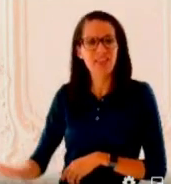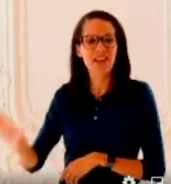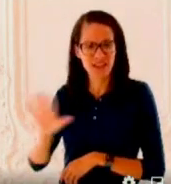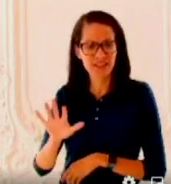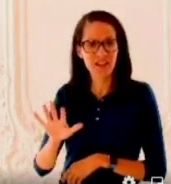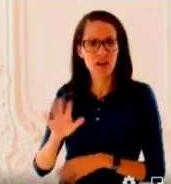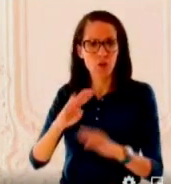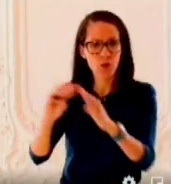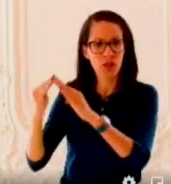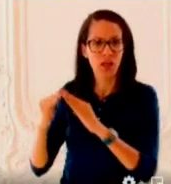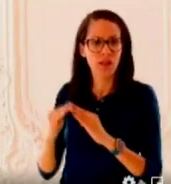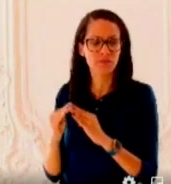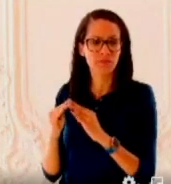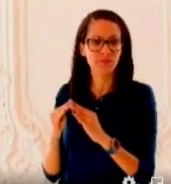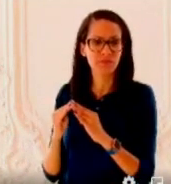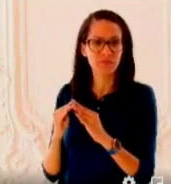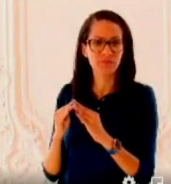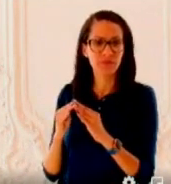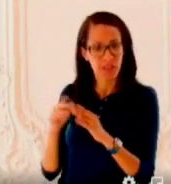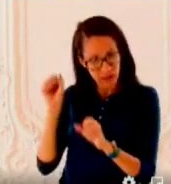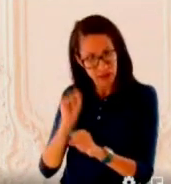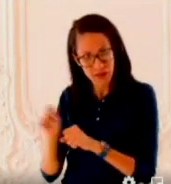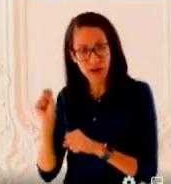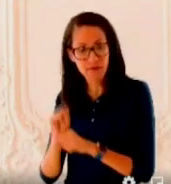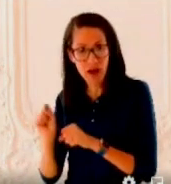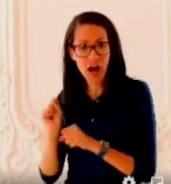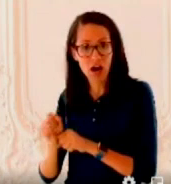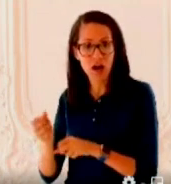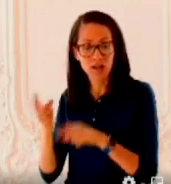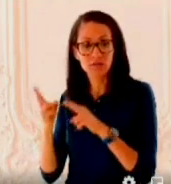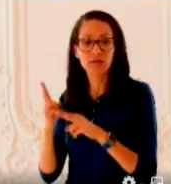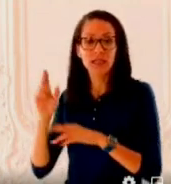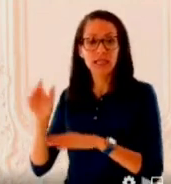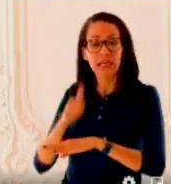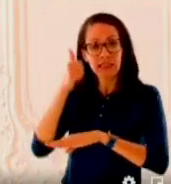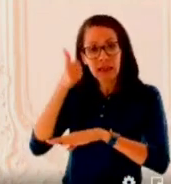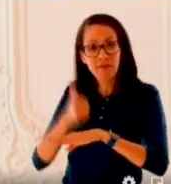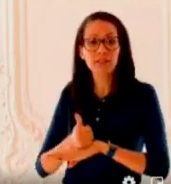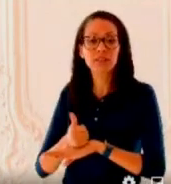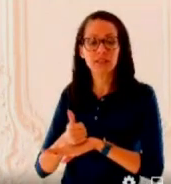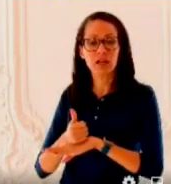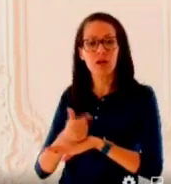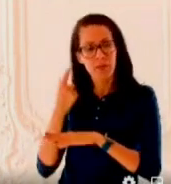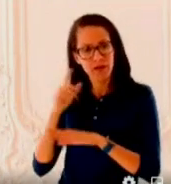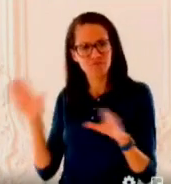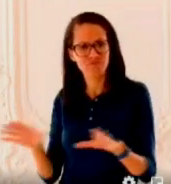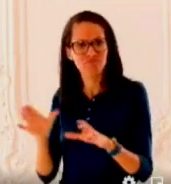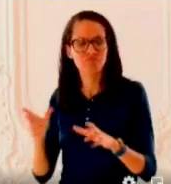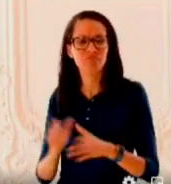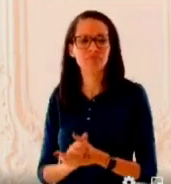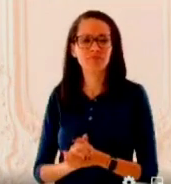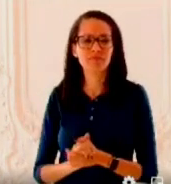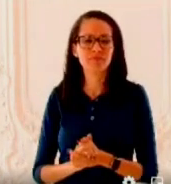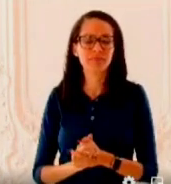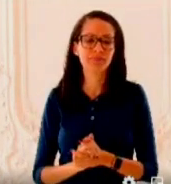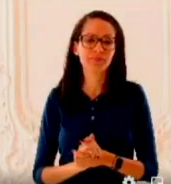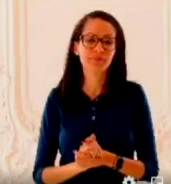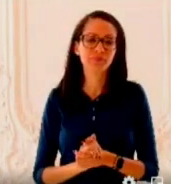esas comunidades y atenderlas con premura y establecer las iniciativas necesarias para